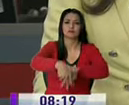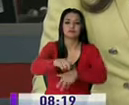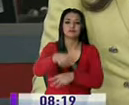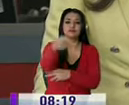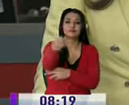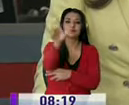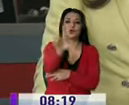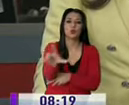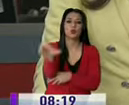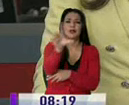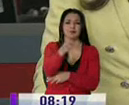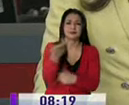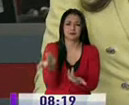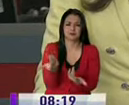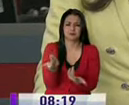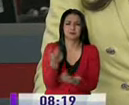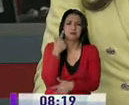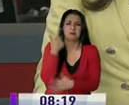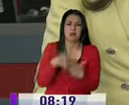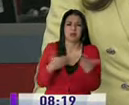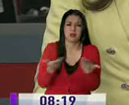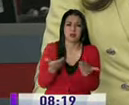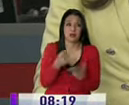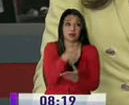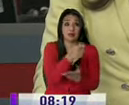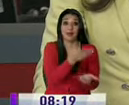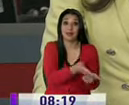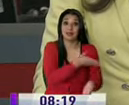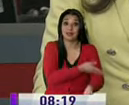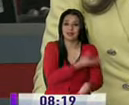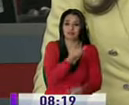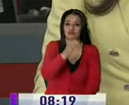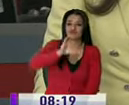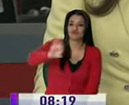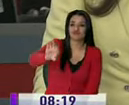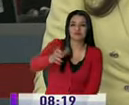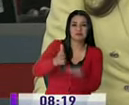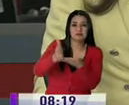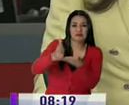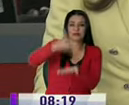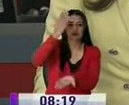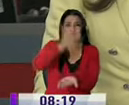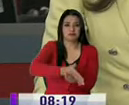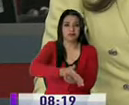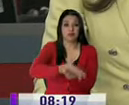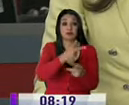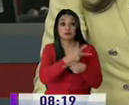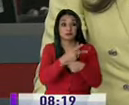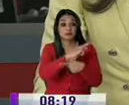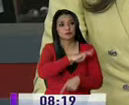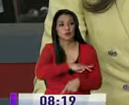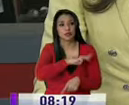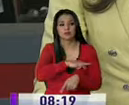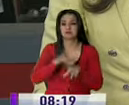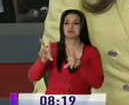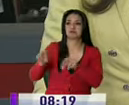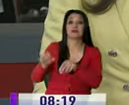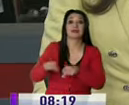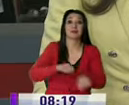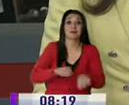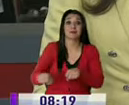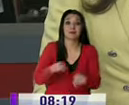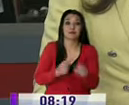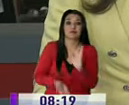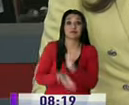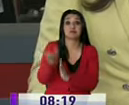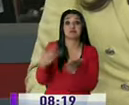lunes. Esto como medida de rechazo a la suspensión del pago de compensaciones y a la negatividad del Consejo Metropolitano de dar trámite al alza